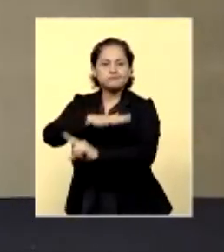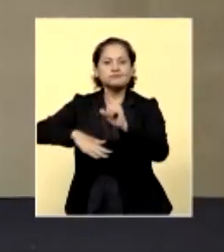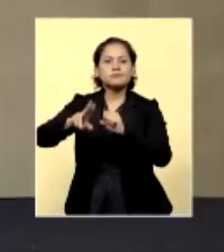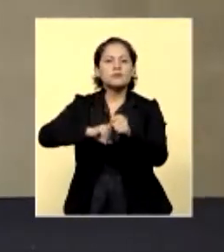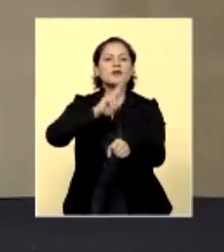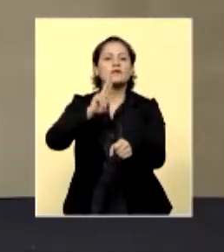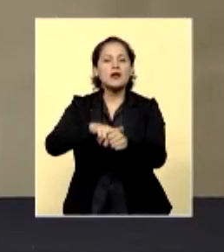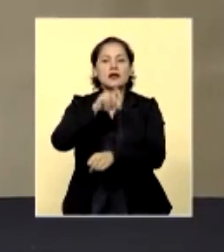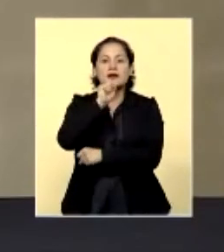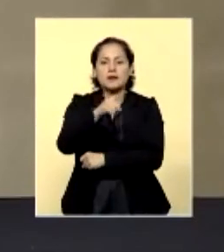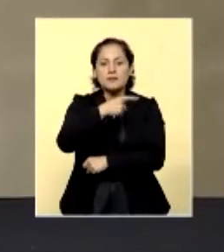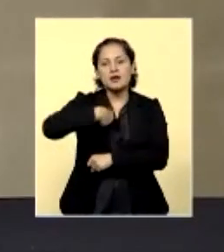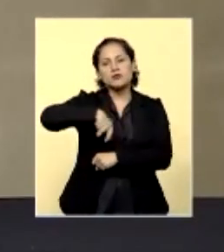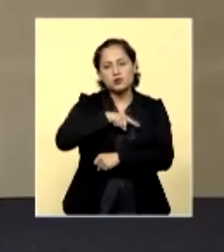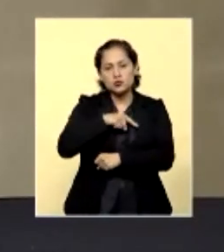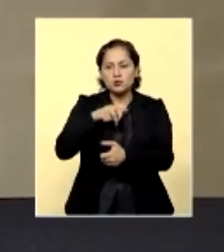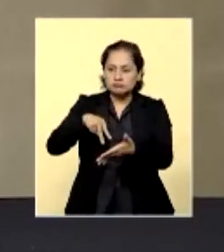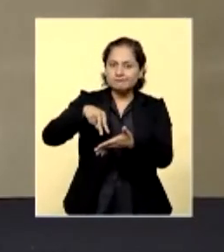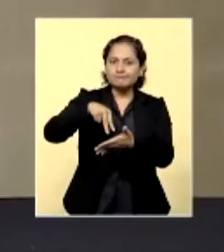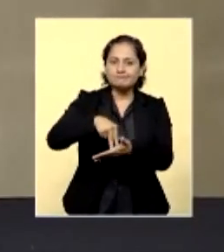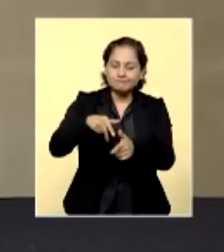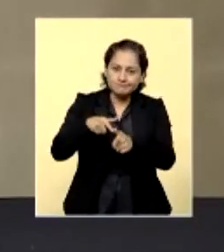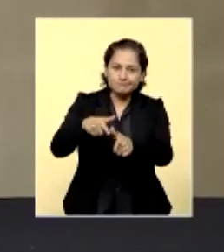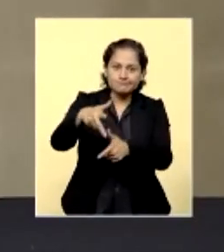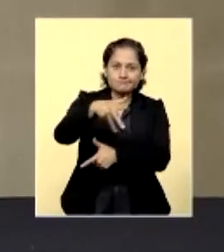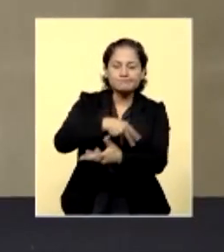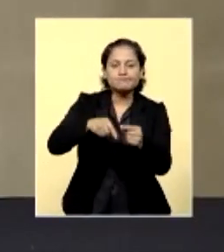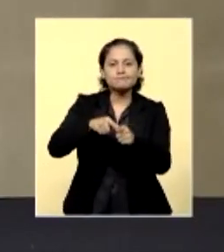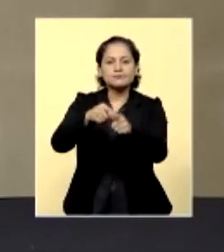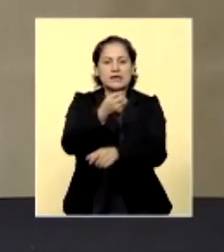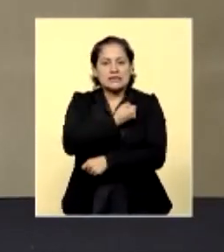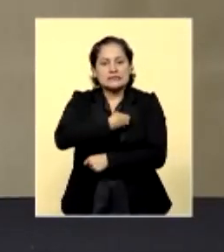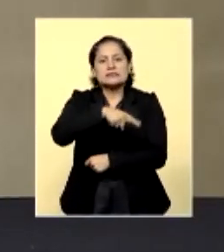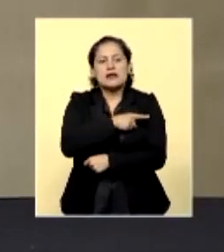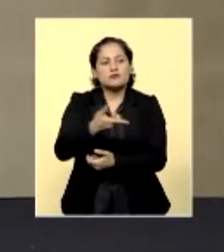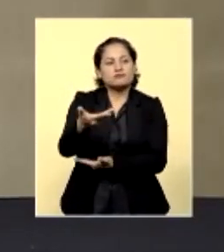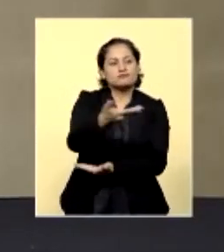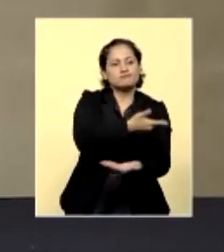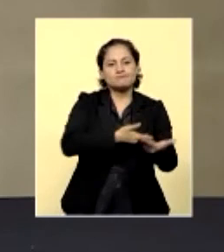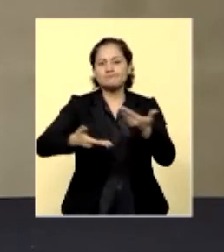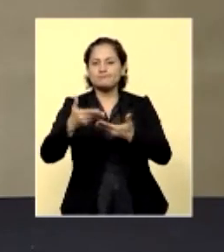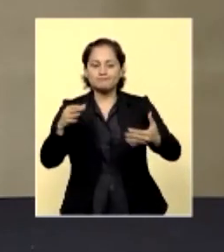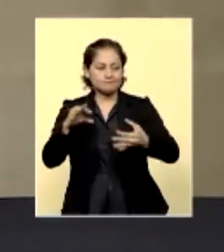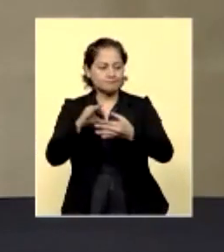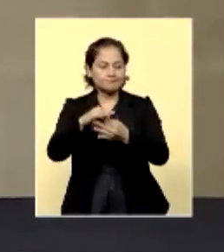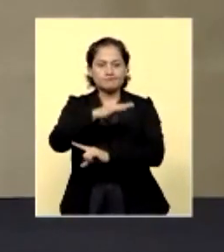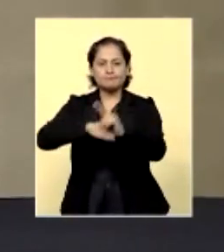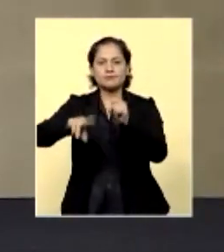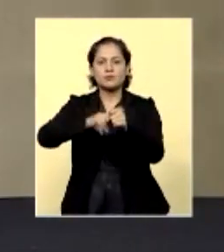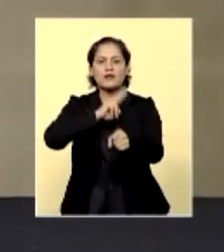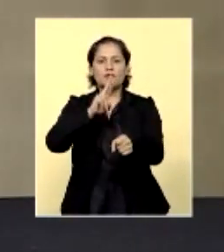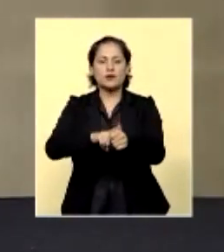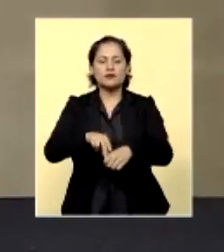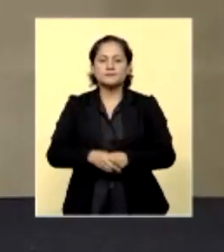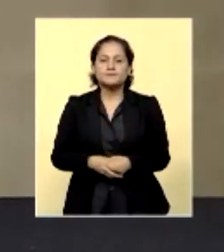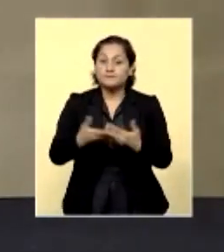de posibilidad de nuestra existencia y salud integral en convivencia sustentable con nuestro entorno. Espero